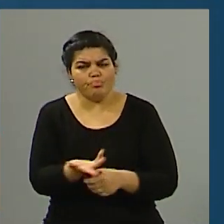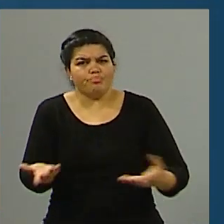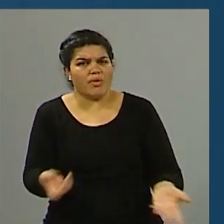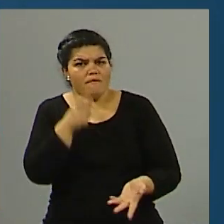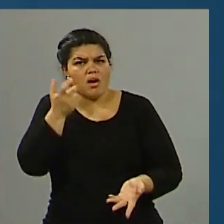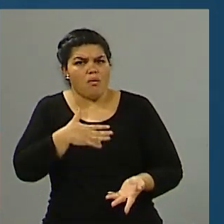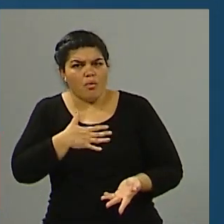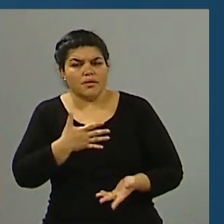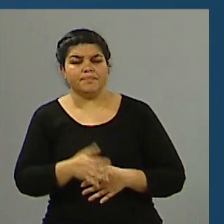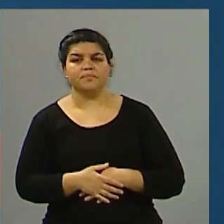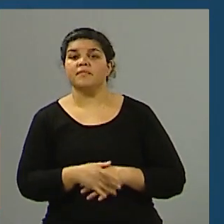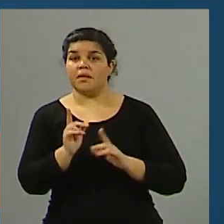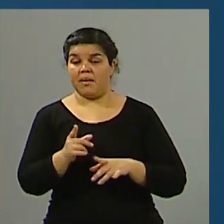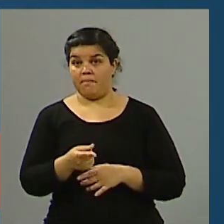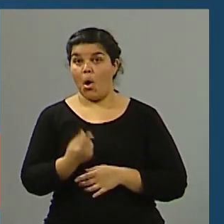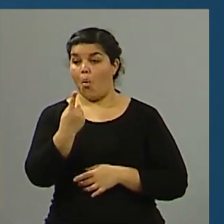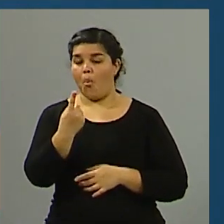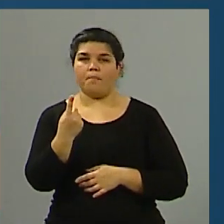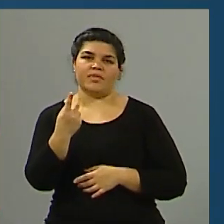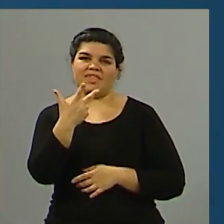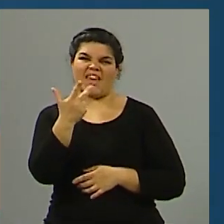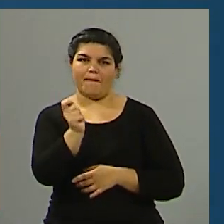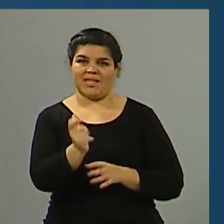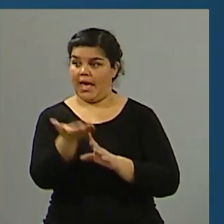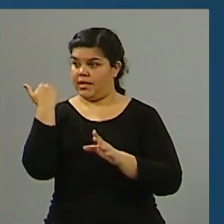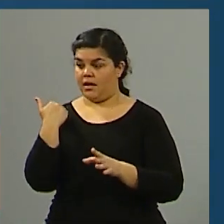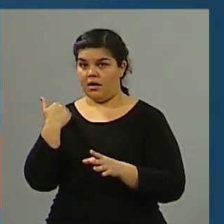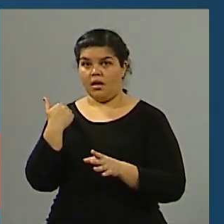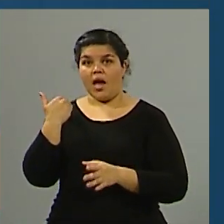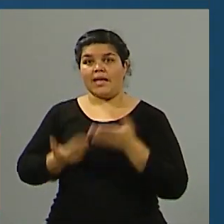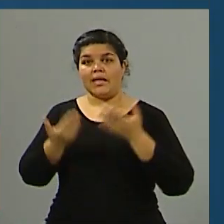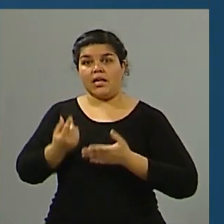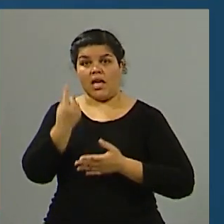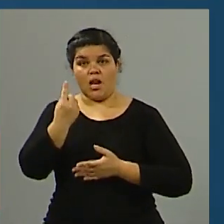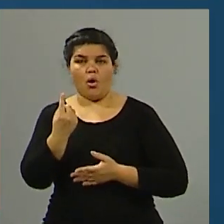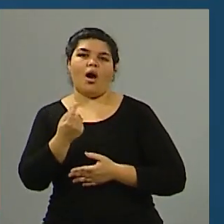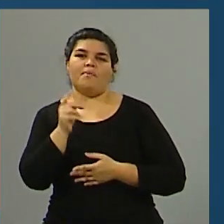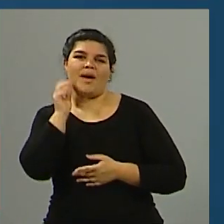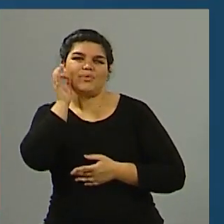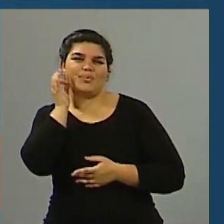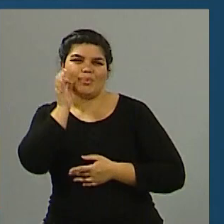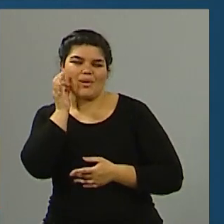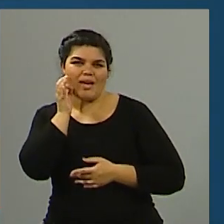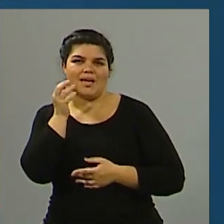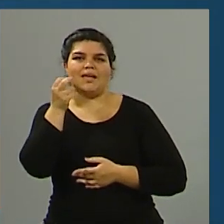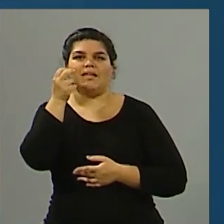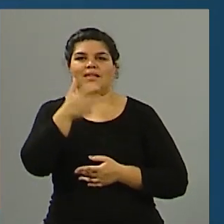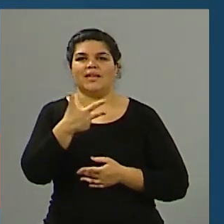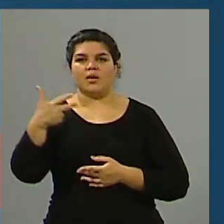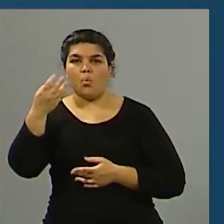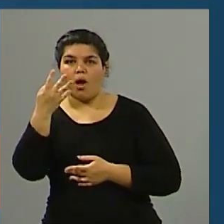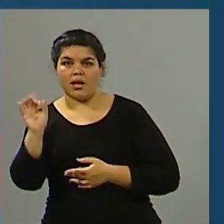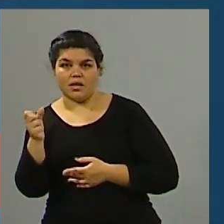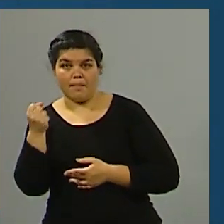3 meses atrás 1 kilo de azúcar valía 340 pesos y la podíamos vender en 400, 420, con